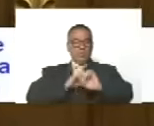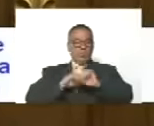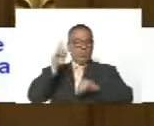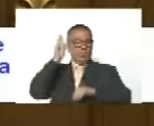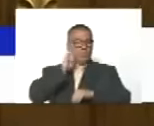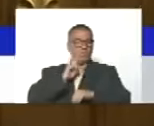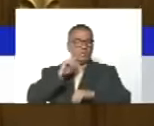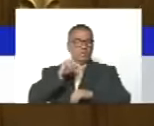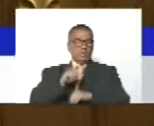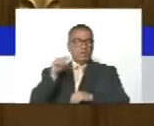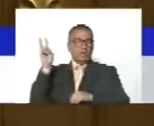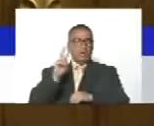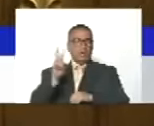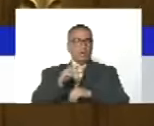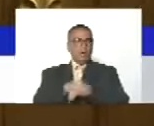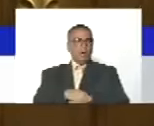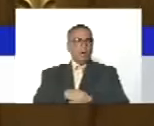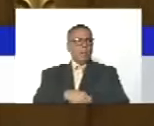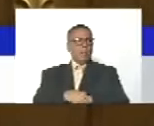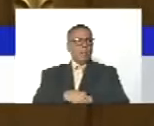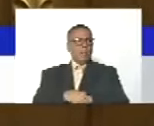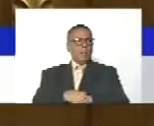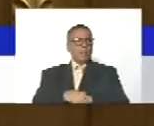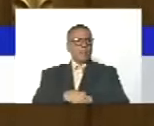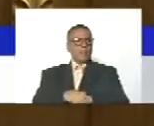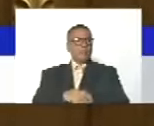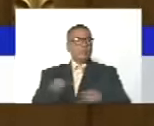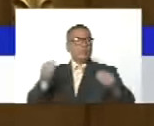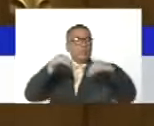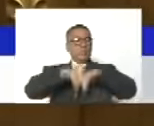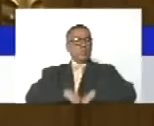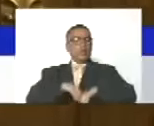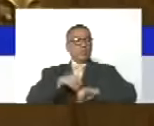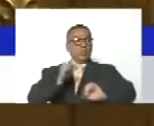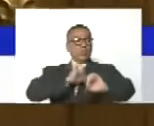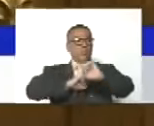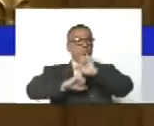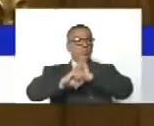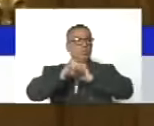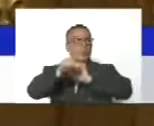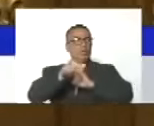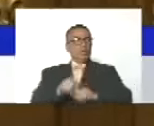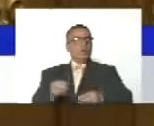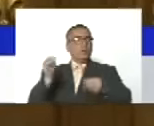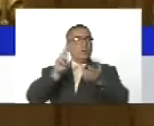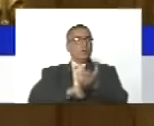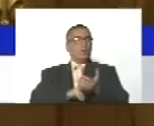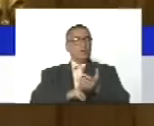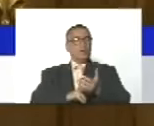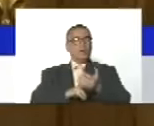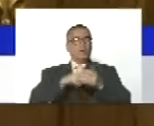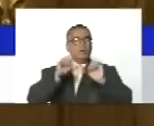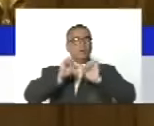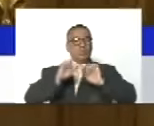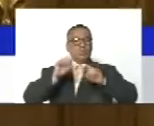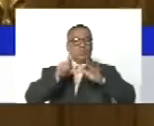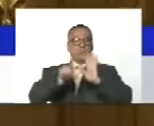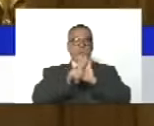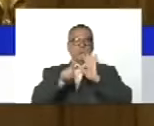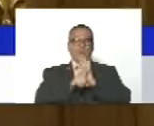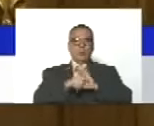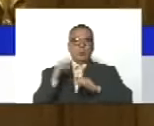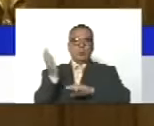República Bolivariana de Venezuela. Acuerdo en repudio a la renovación de las ilegales e